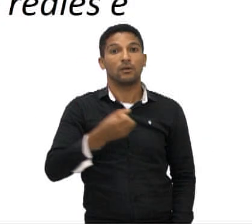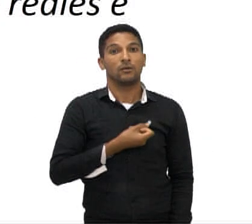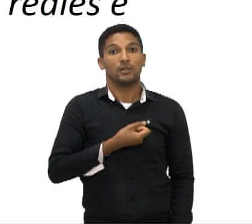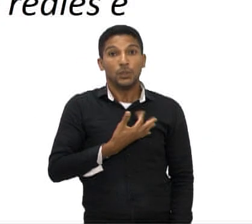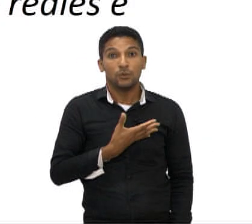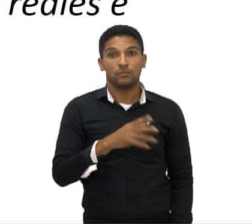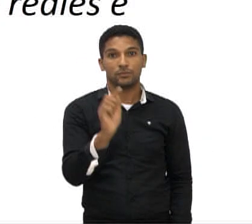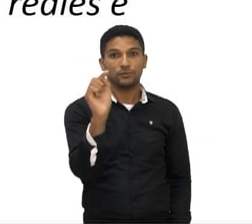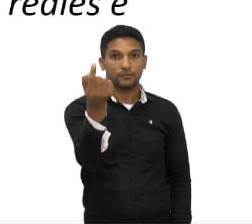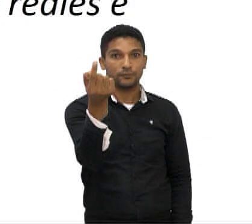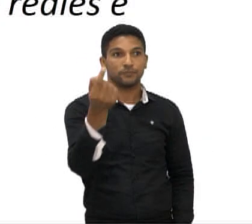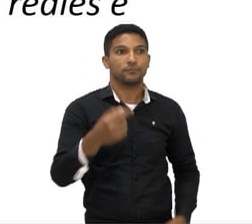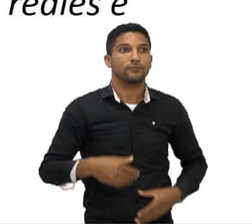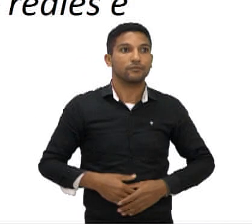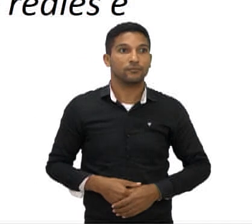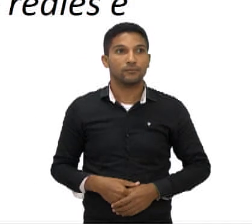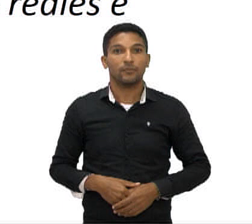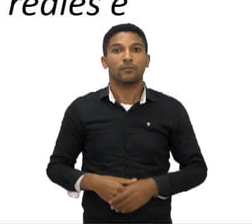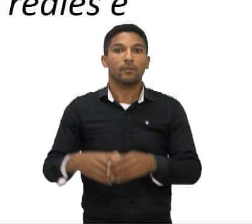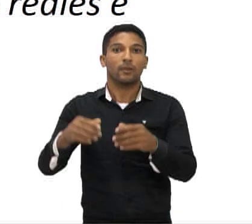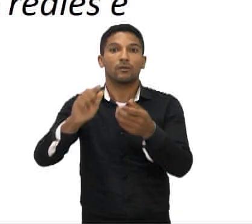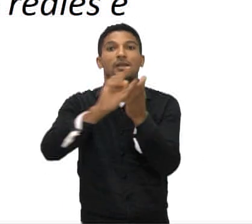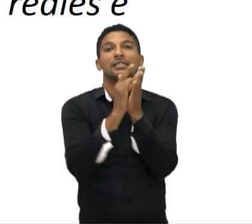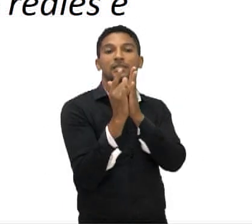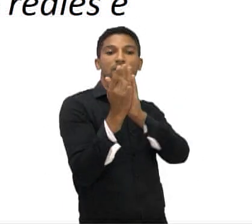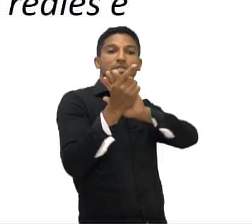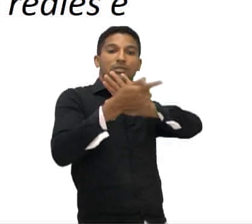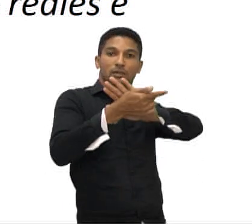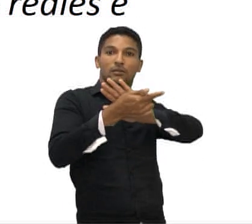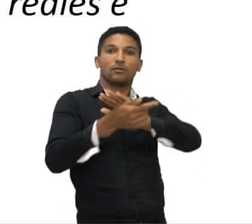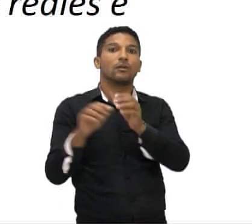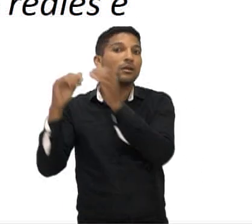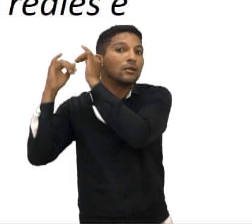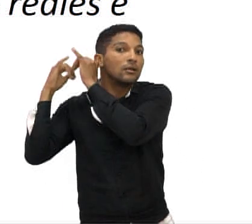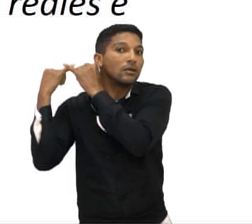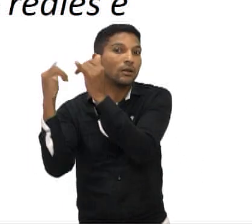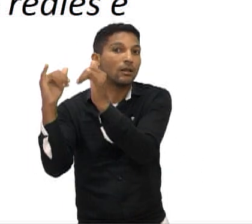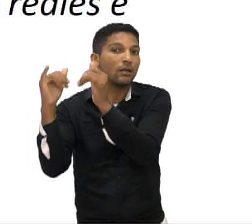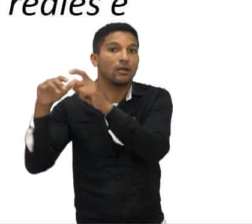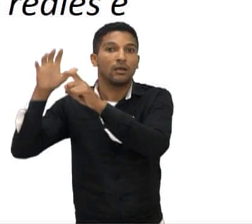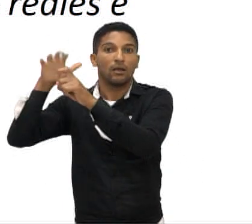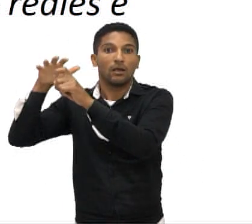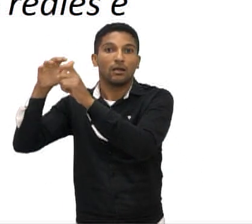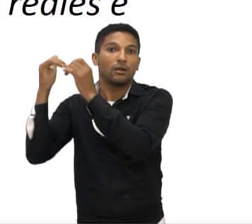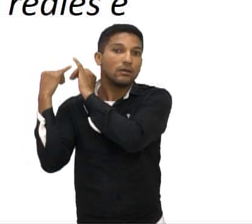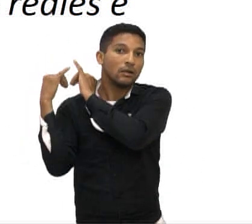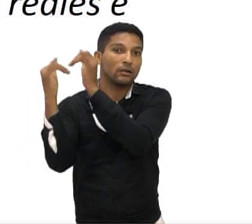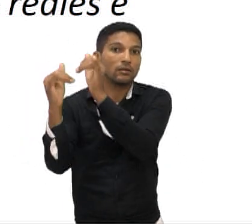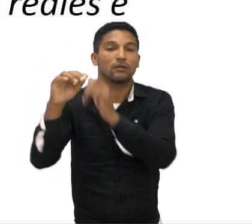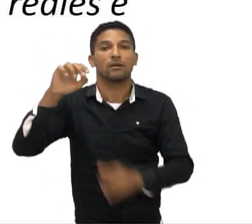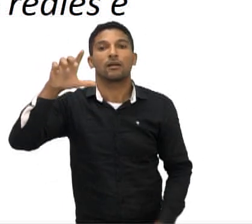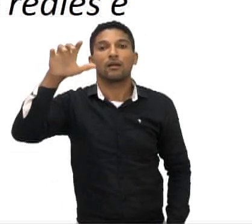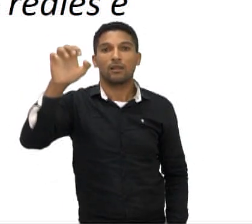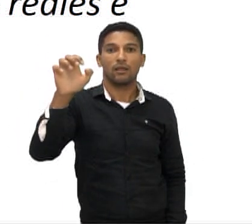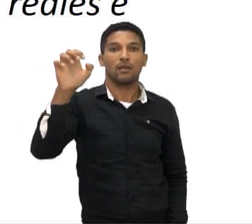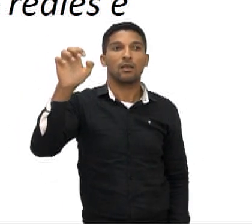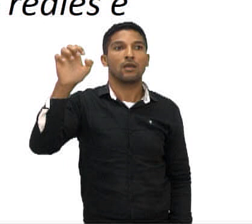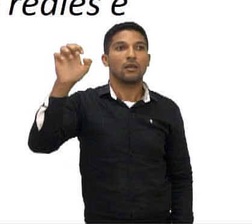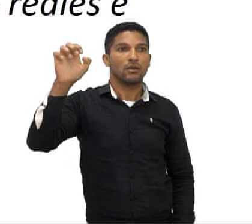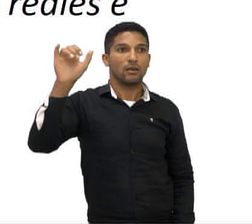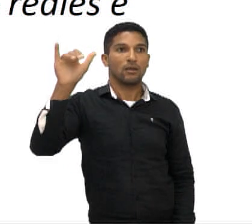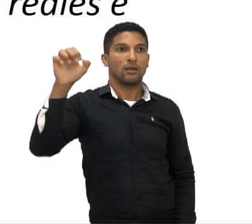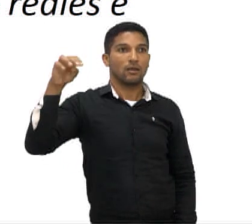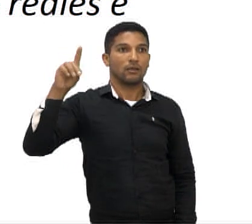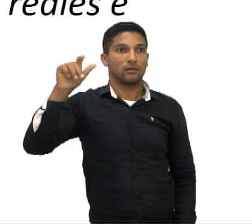leyenda, señala a alternativa correcta. Letra A. Un relato que los personajes suelen